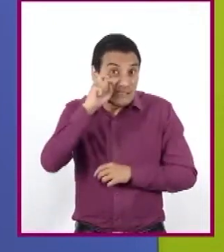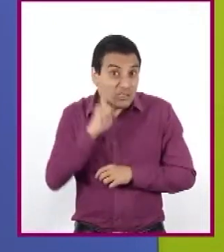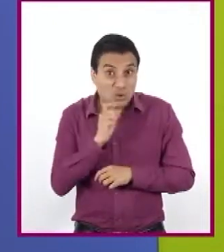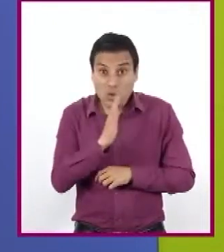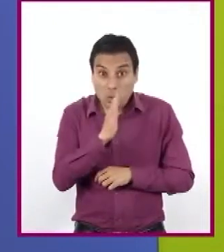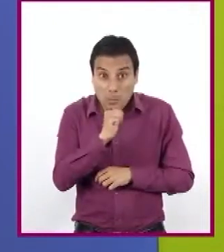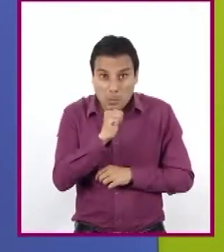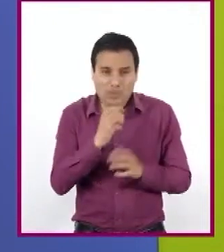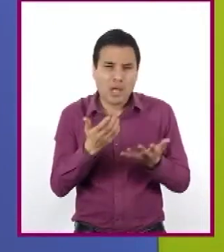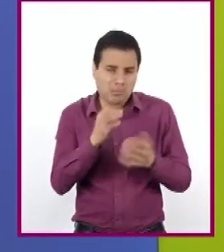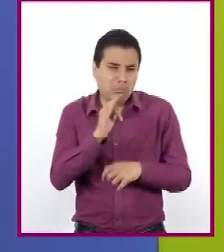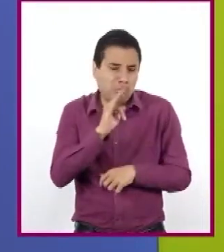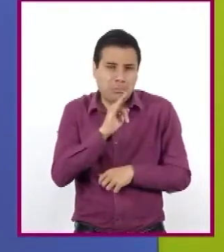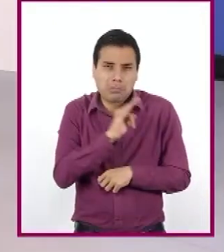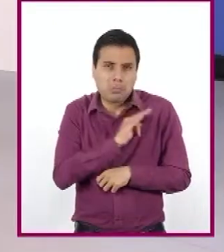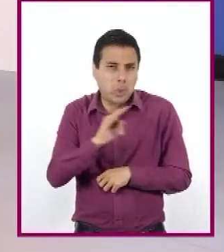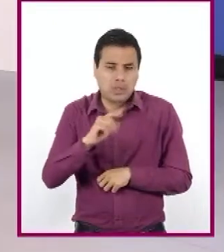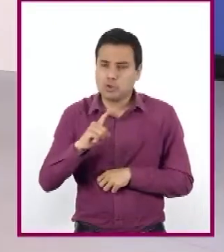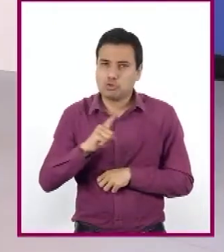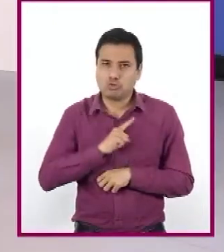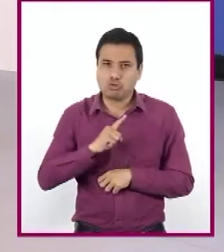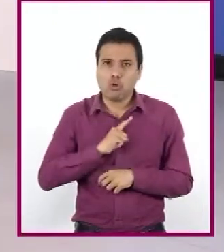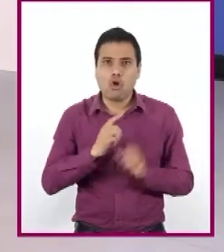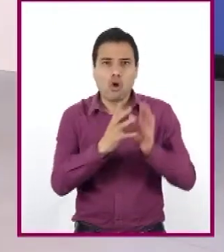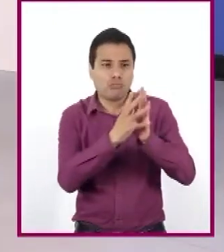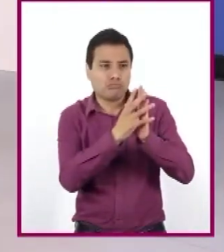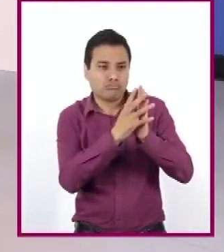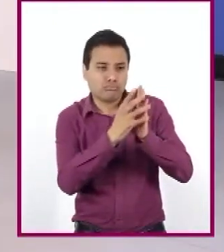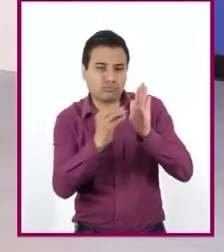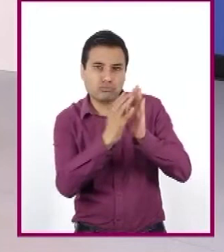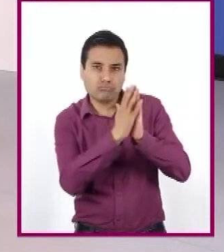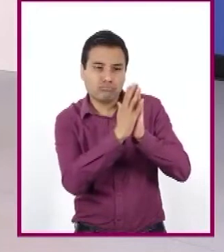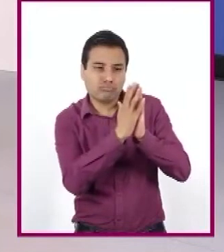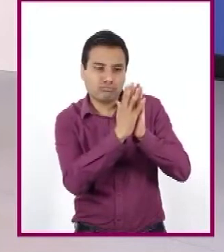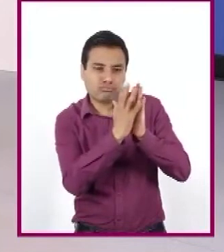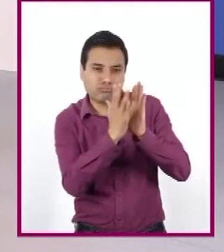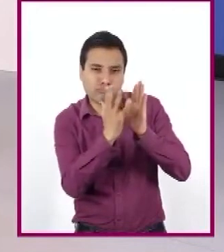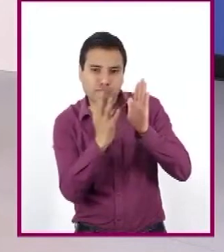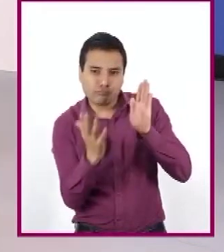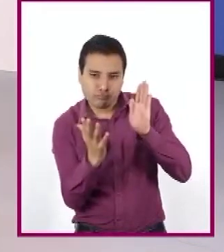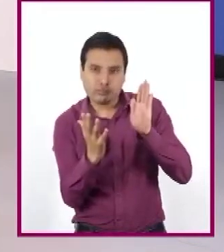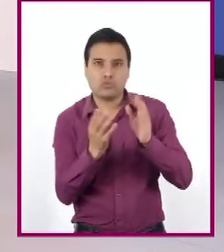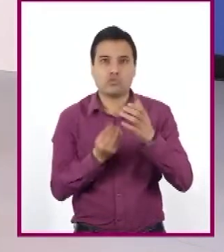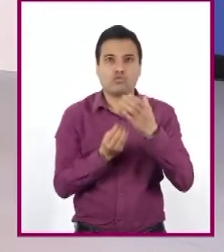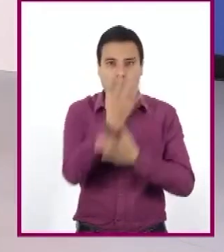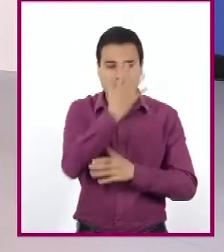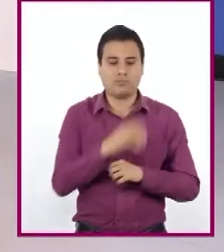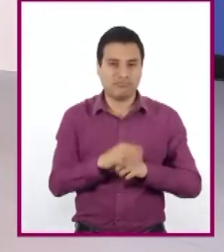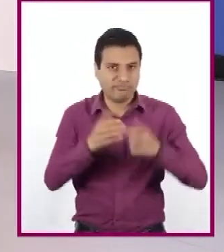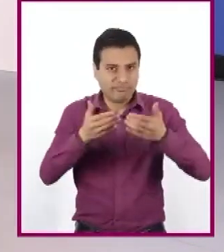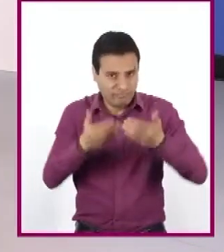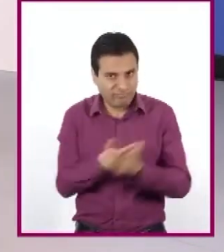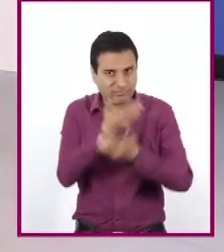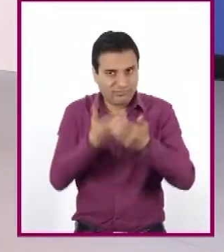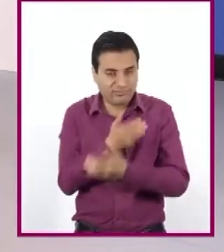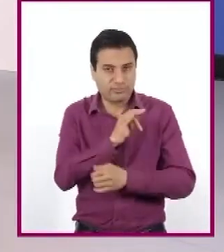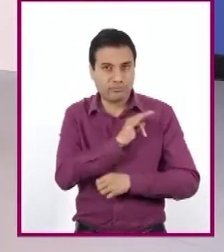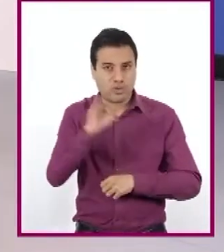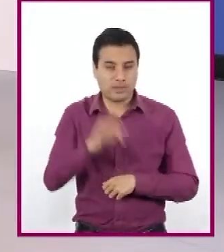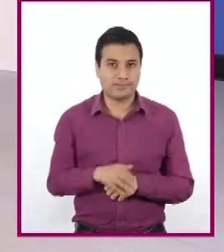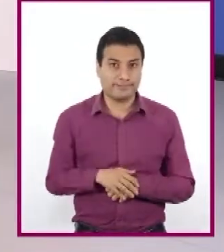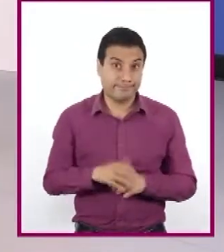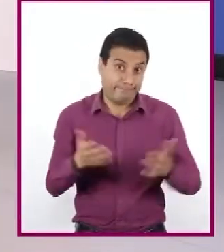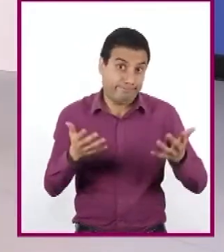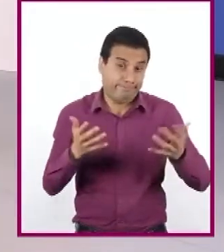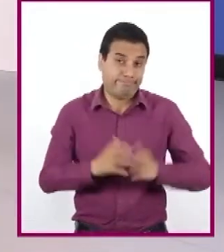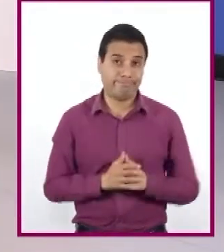sexual entre las estrellas de mar. La reproducción asexual les permite generar más individuos de la misma